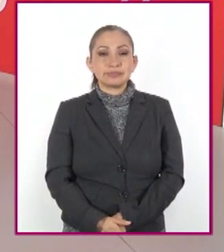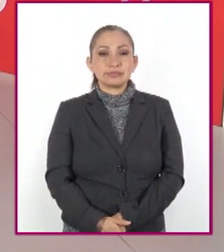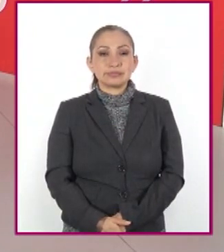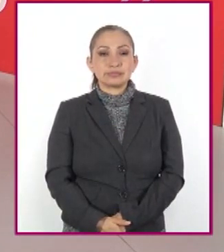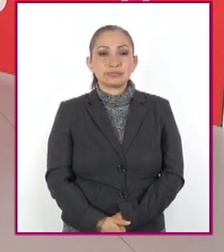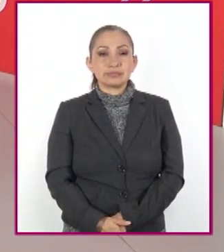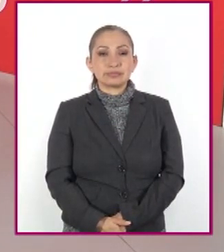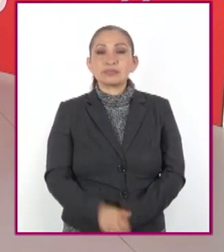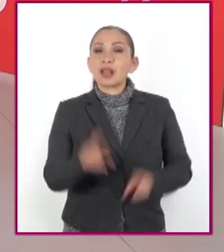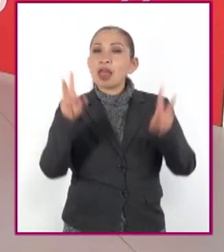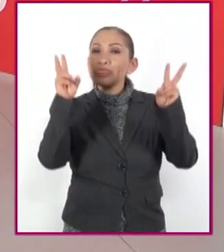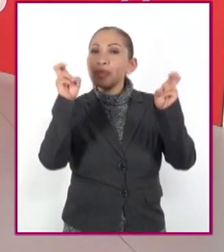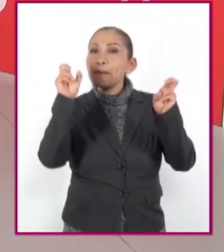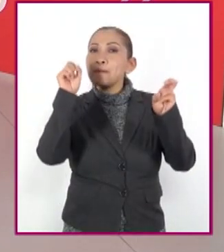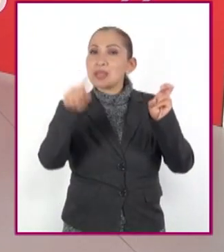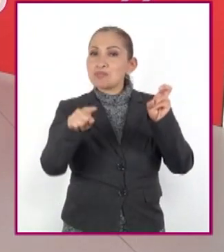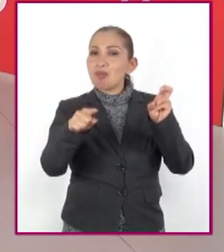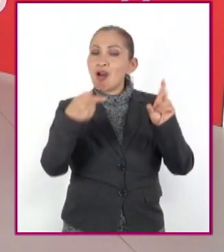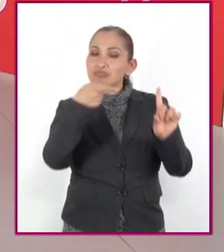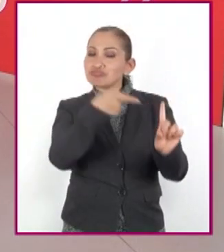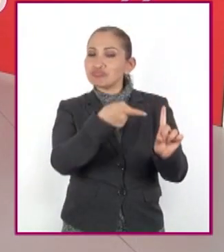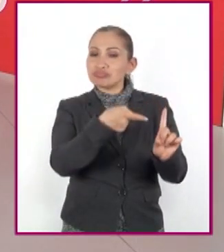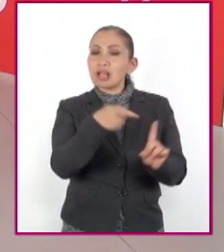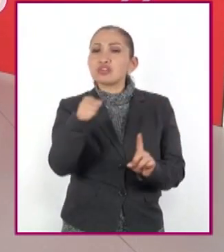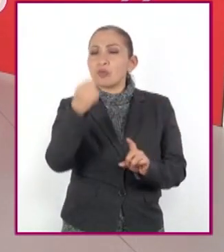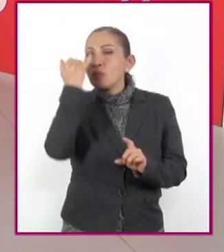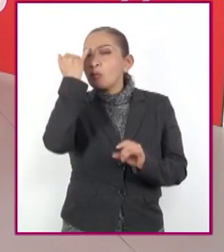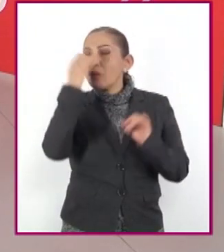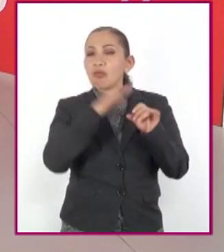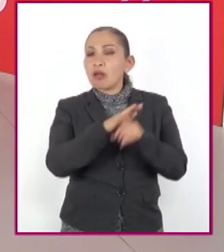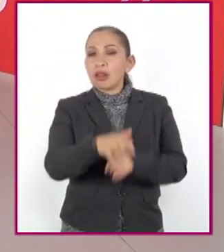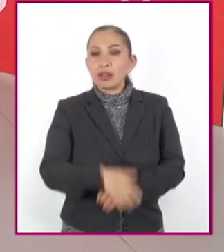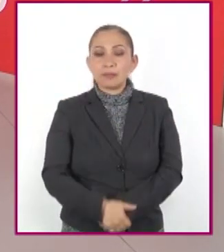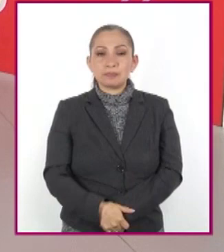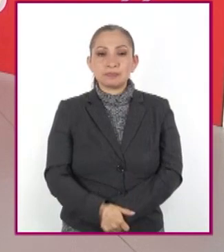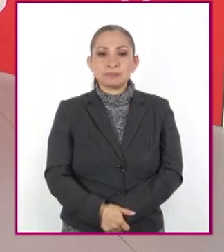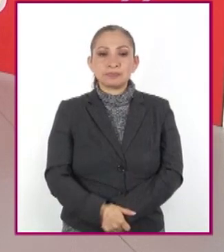con el tema que estamos desarrollando. ¿A ti qué se te ocurre?